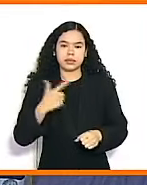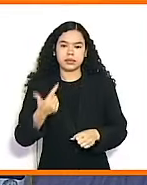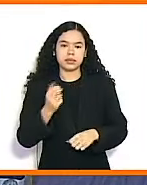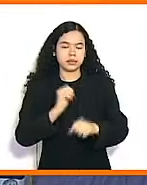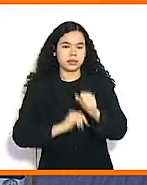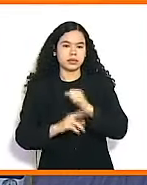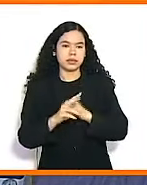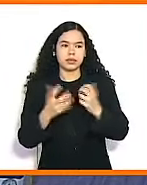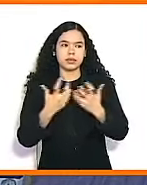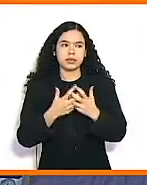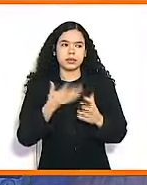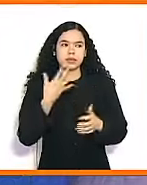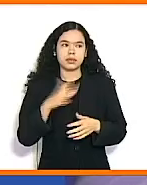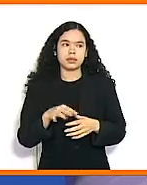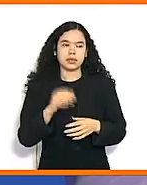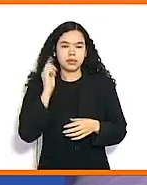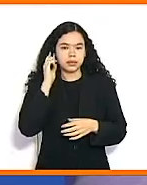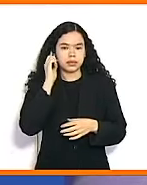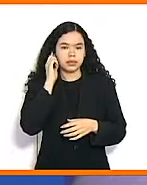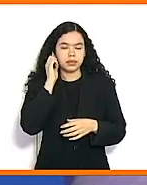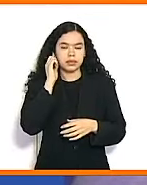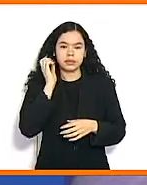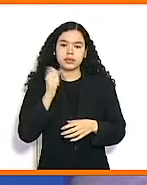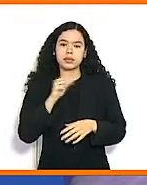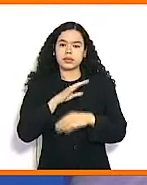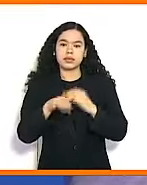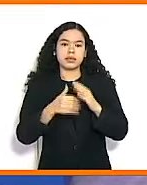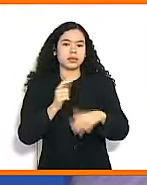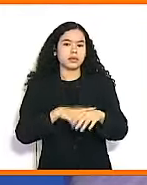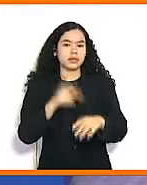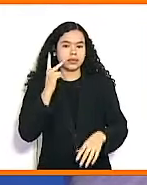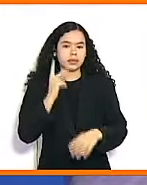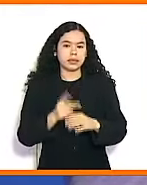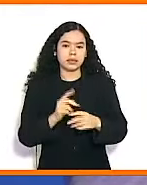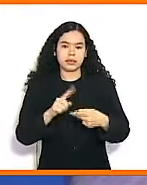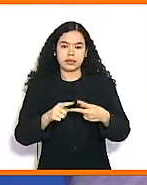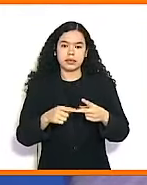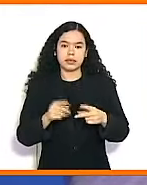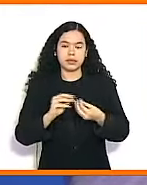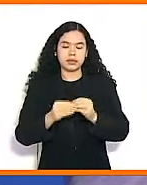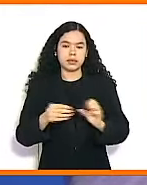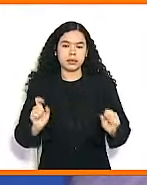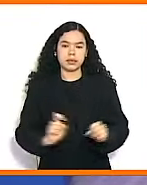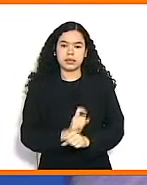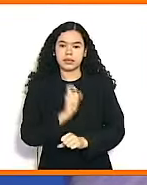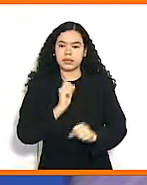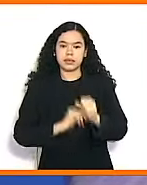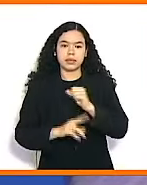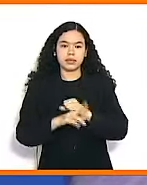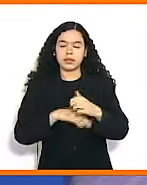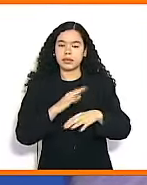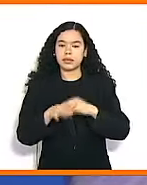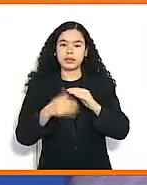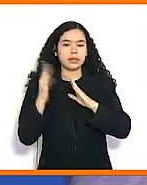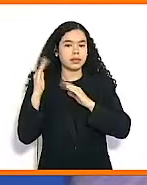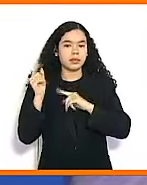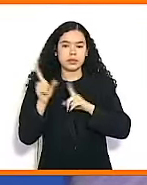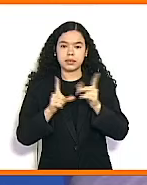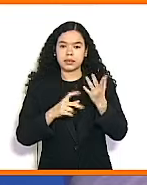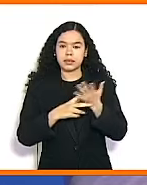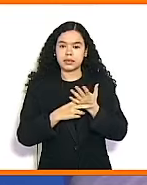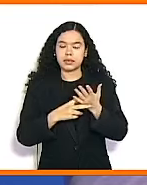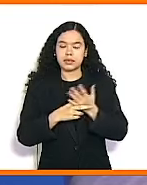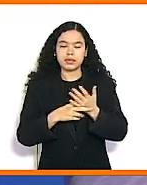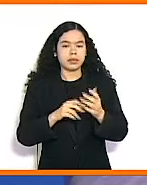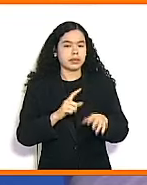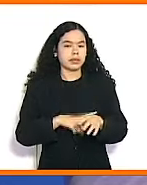Kenia. Suerte. Así es, Kate. Daremos a conocer en ambas posiciones un número ganador en premiados. Espero que tengas tu catrachada en mano, porque en posición